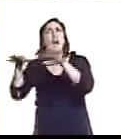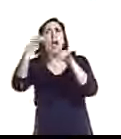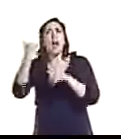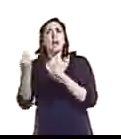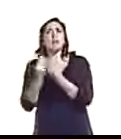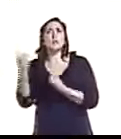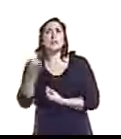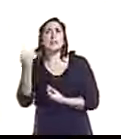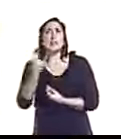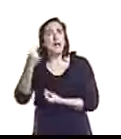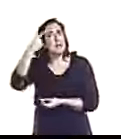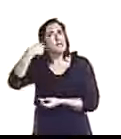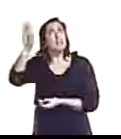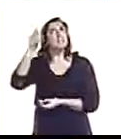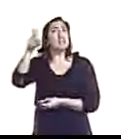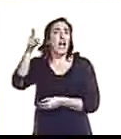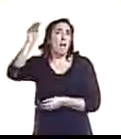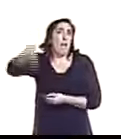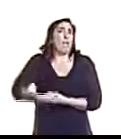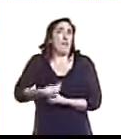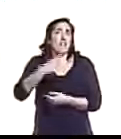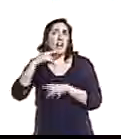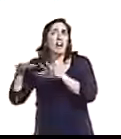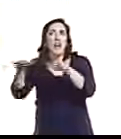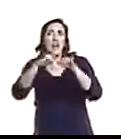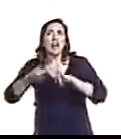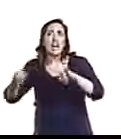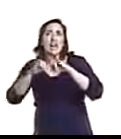montado, que el presidente Chávez iba a perder las elecciones.